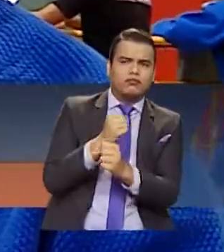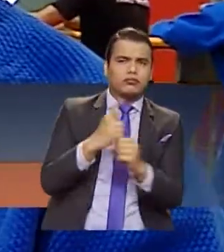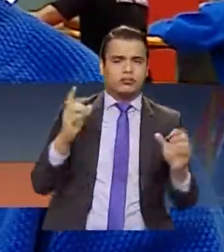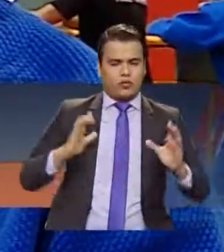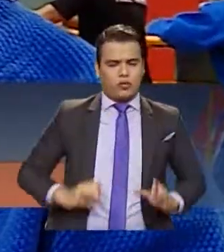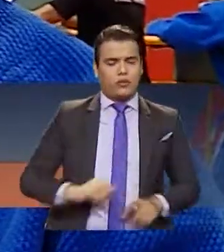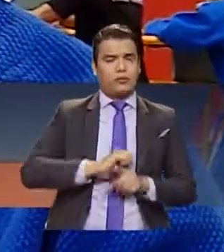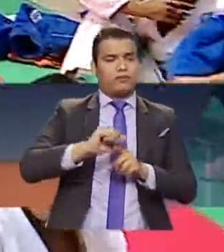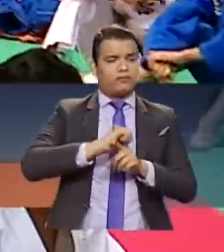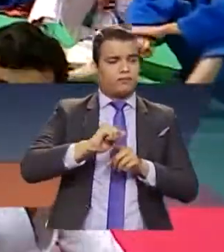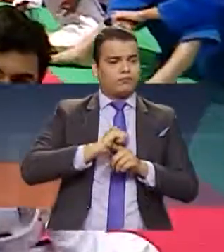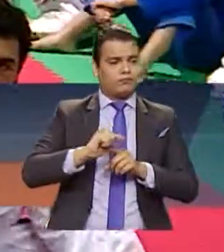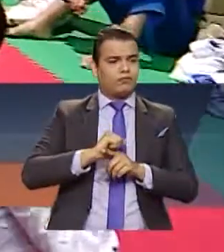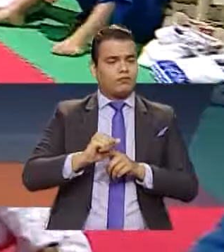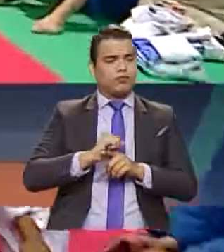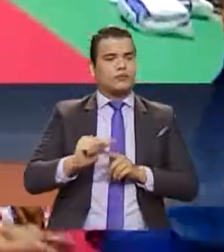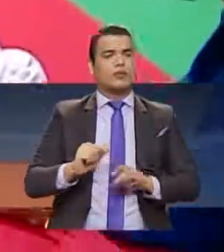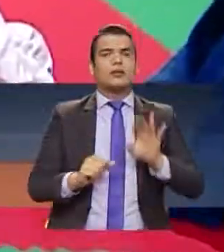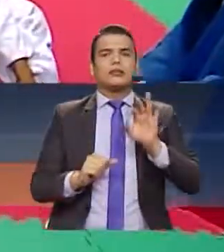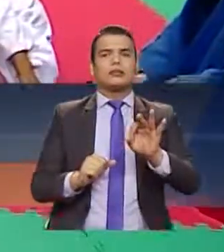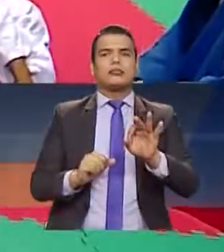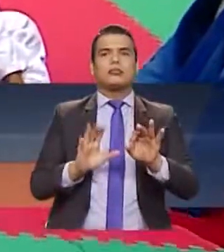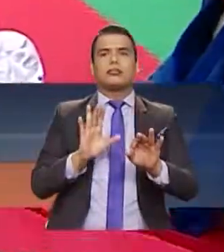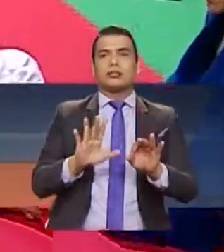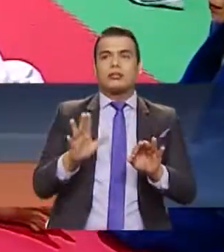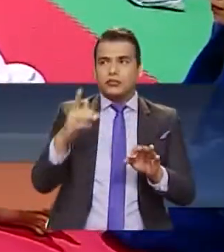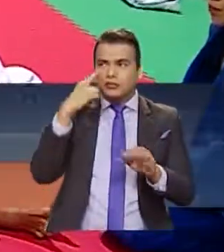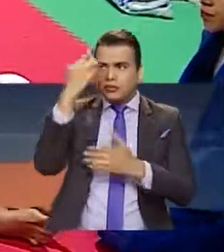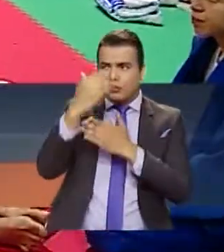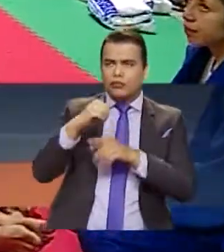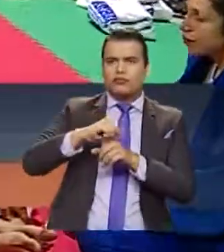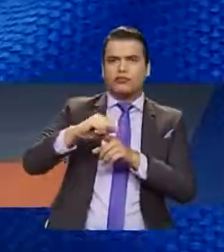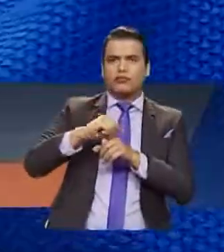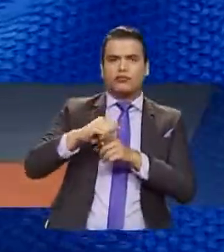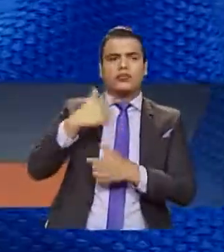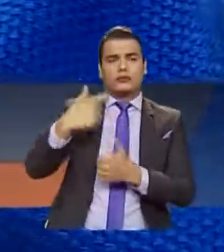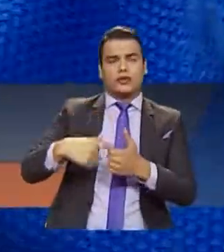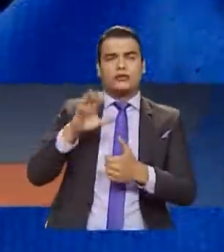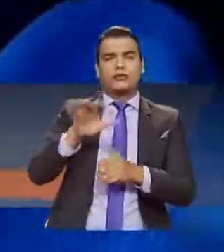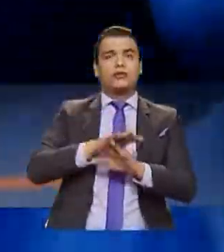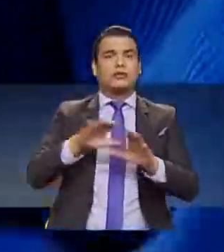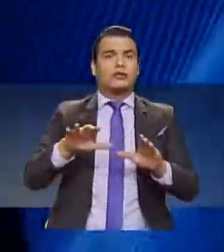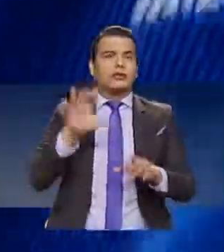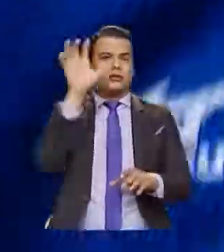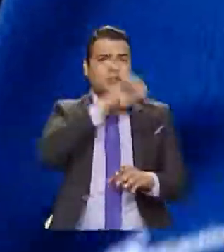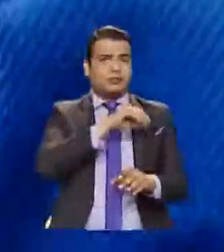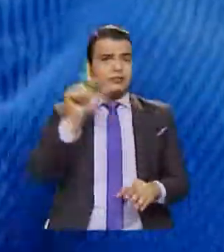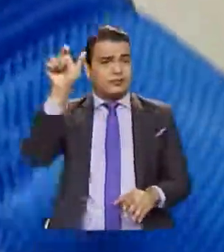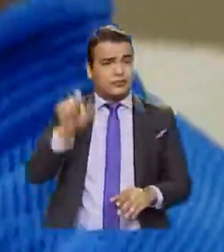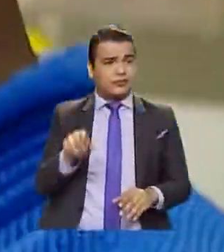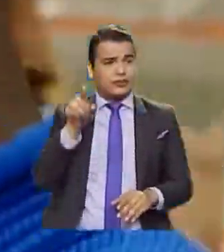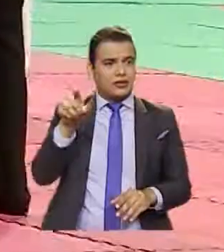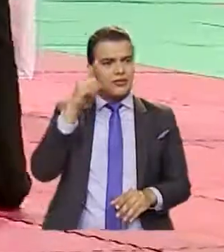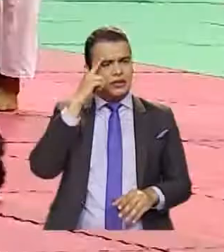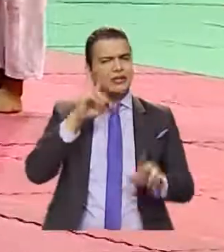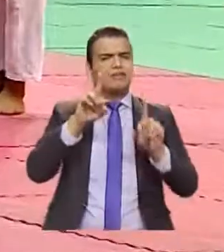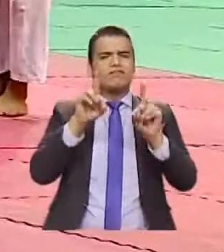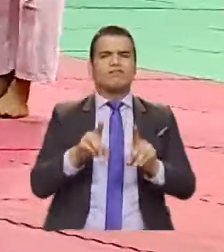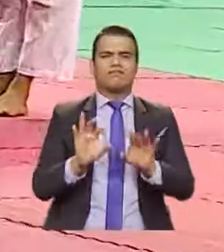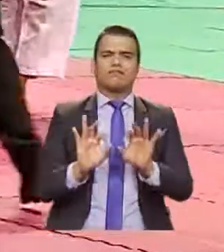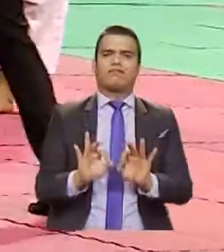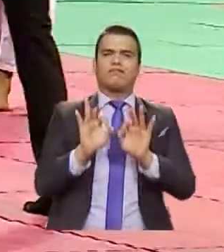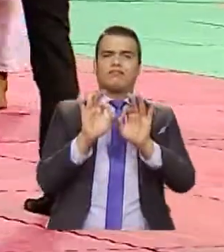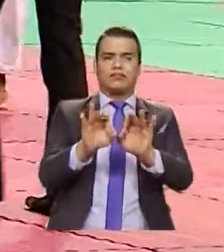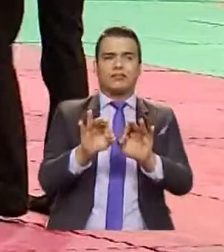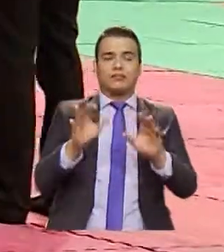en el gimnasio y en la tarde ya es lo técnico-táctico que está en la base del judo. Y sin duda, Cristian Ibarbo tomó la mejor